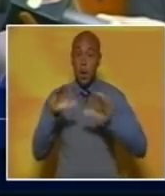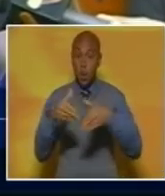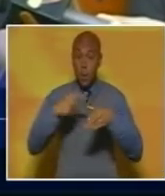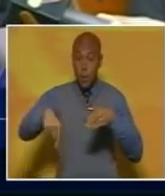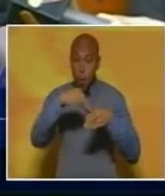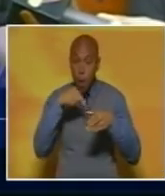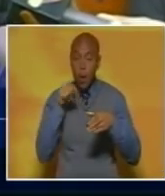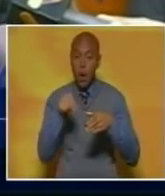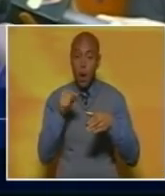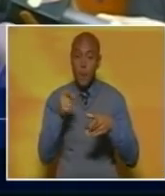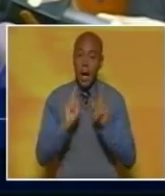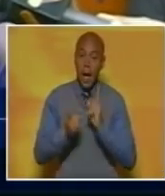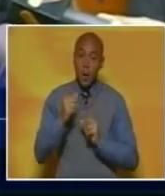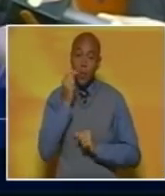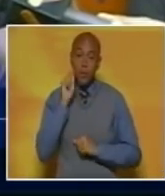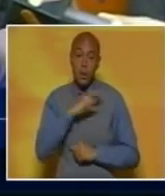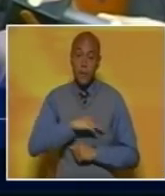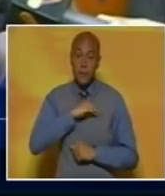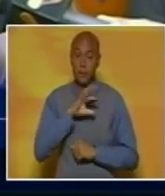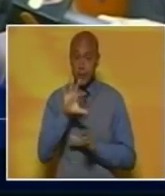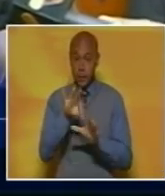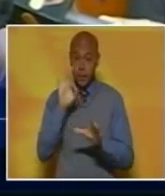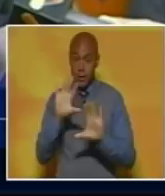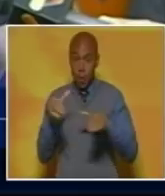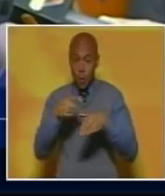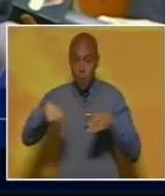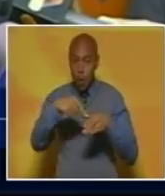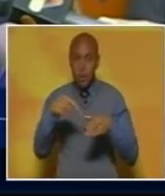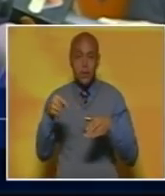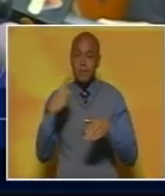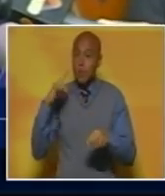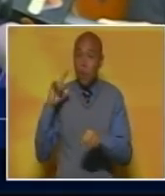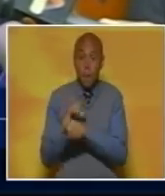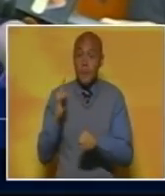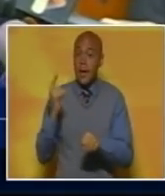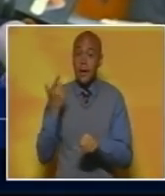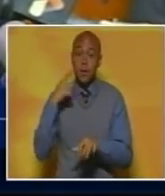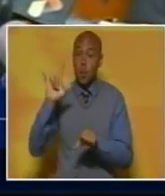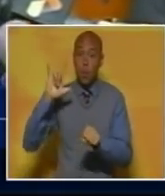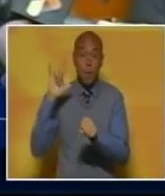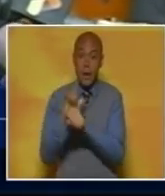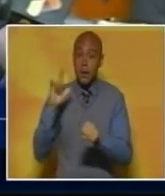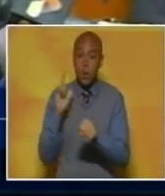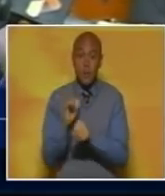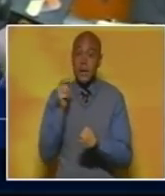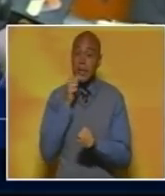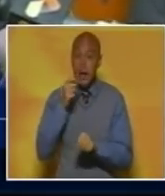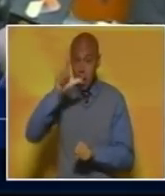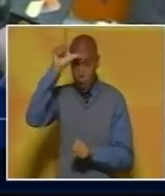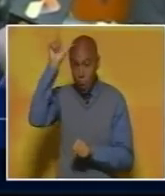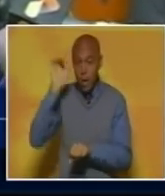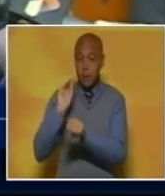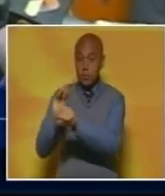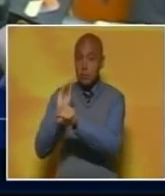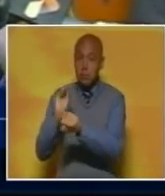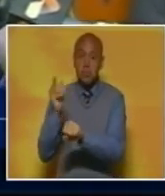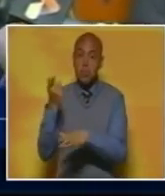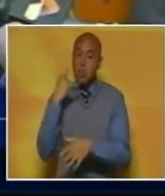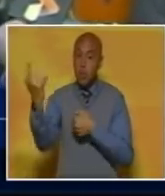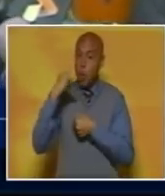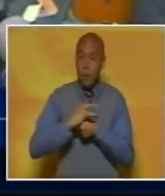ese comité preliminar para la escogencia del CNE no han asistido a las plenarias que convoca el diputado Parra. Al